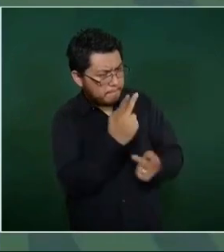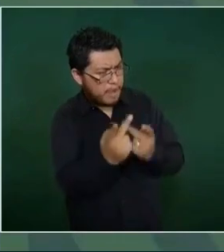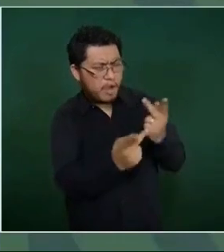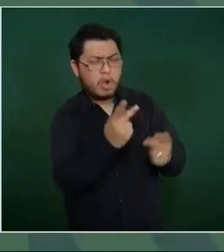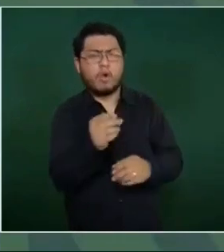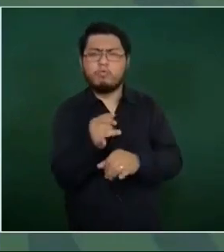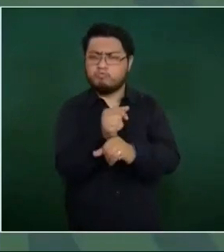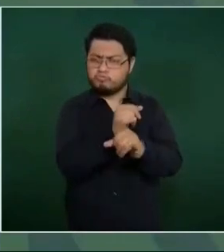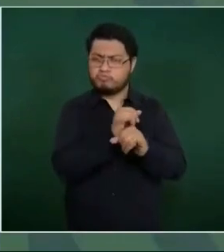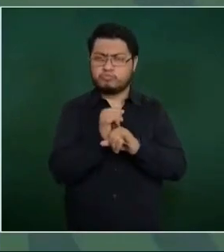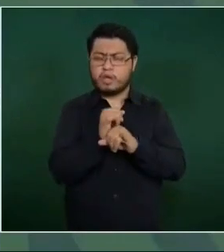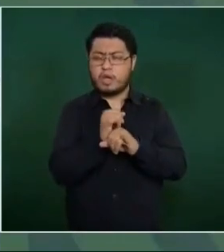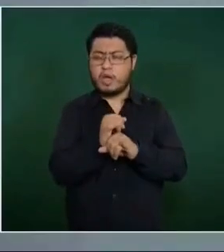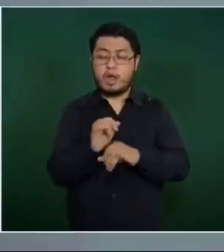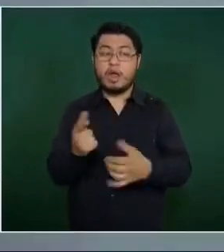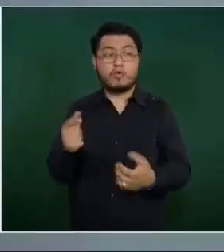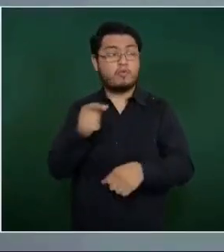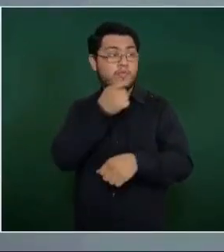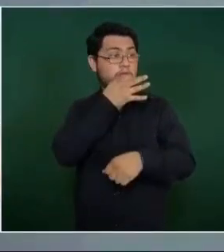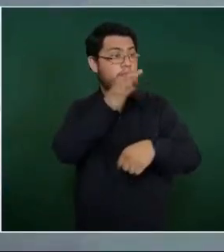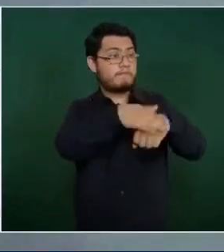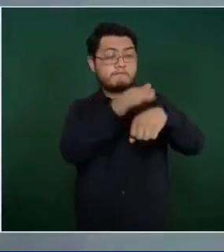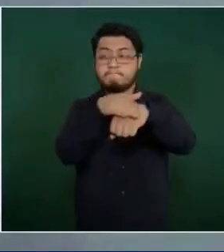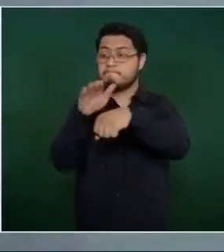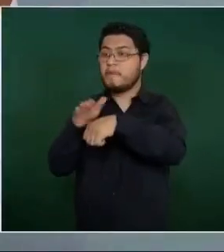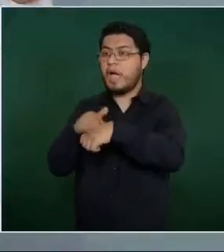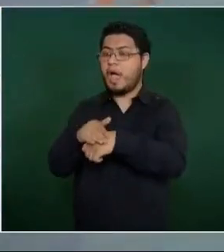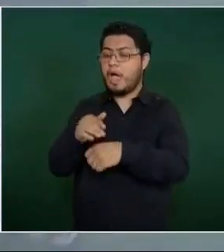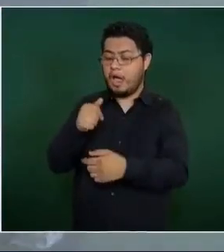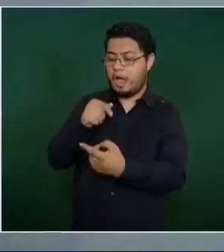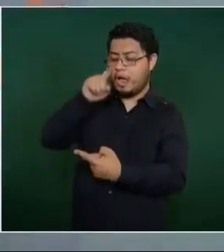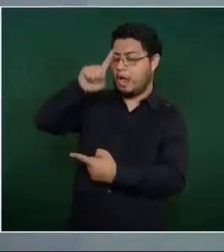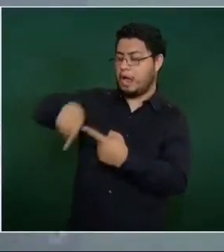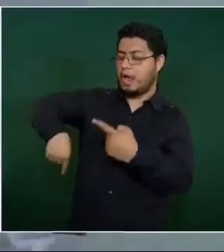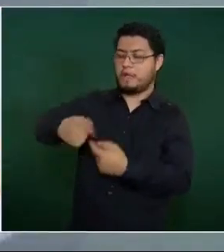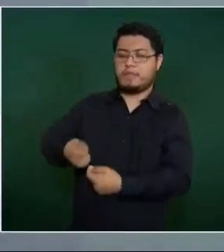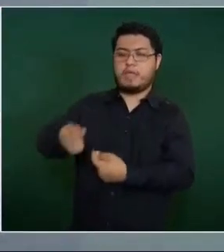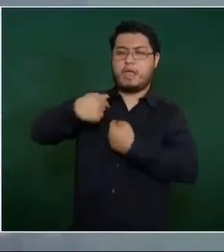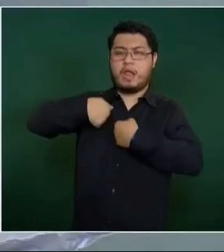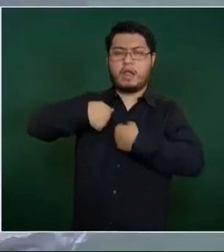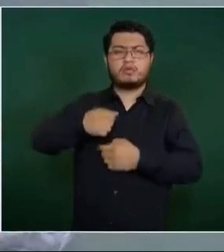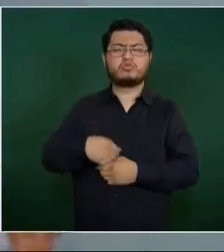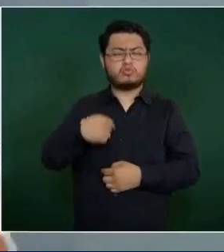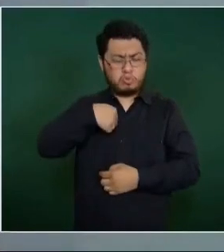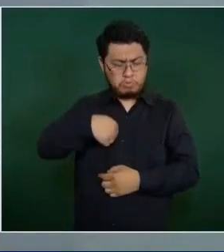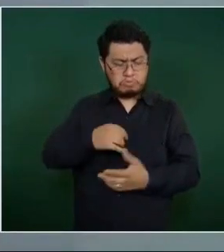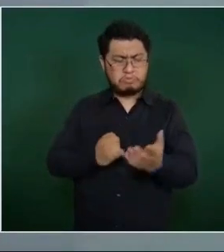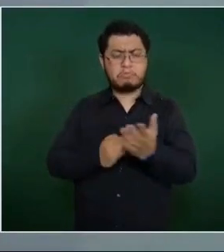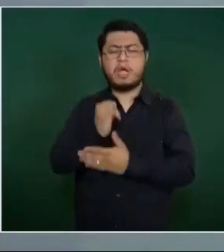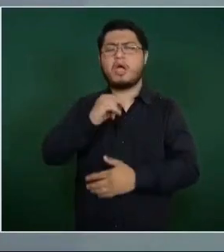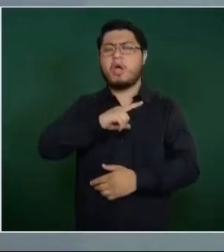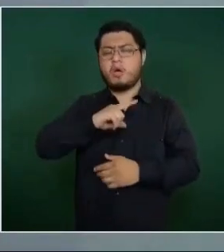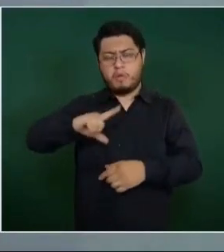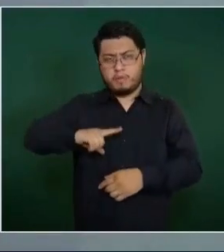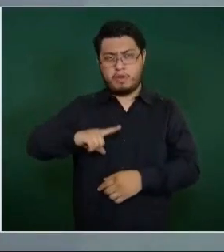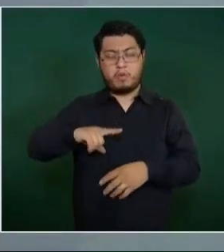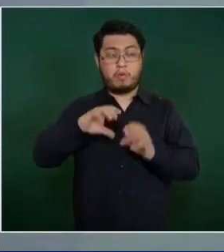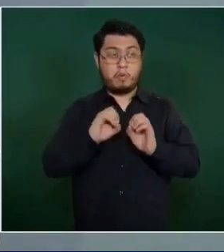de la revocación del mandato. No es que ya elegimos un gobernador, elegimos a un presidente